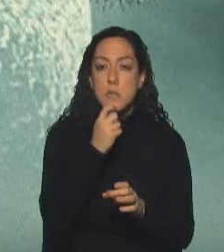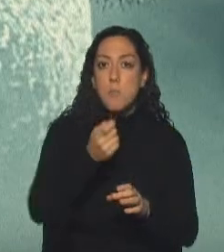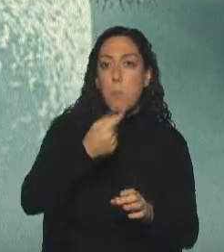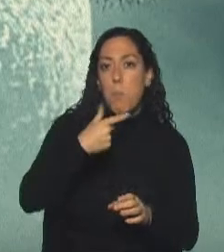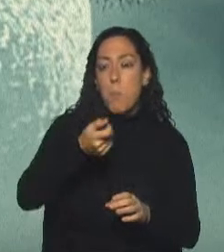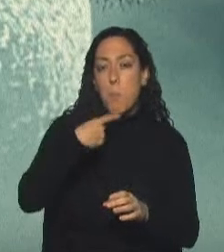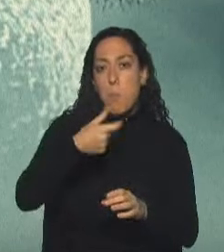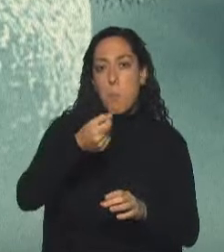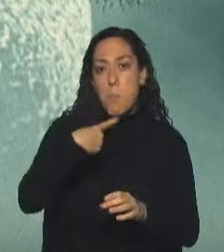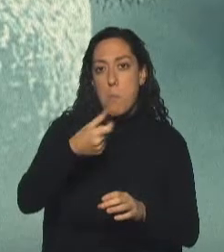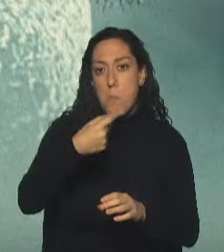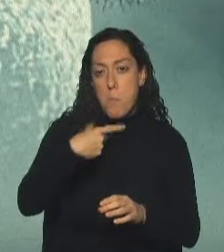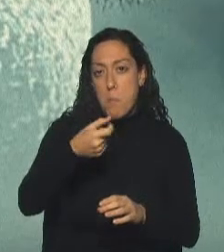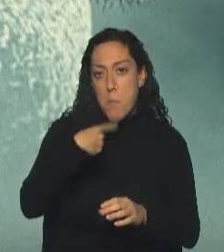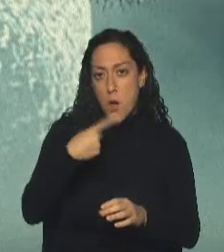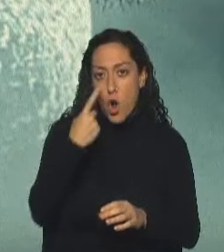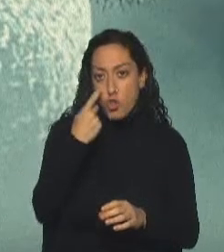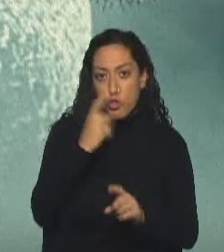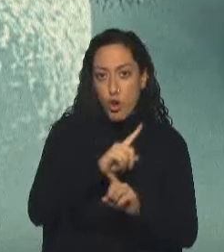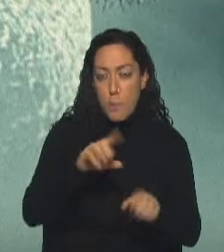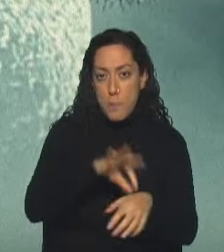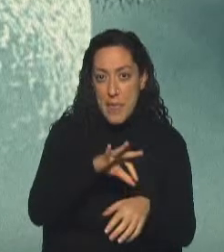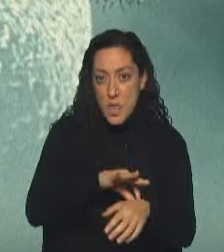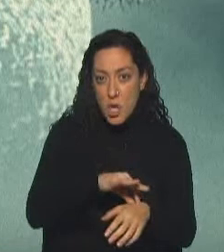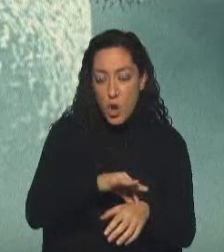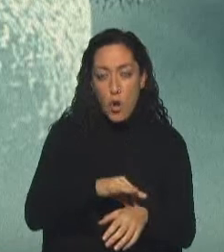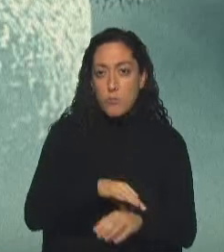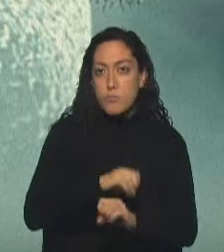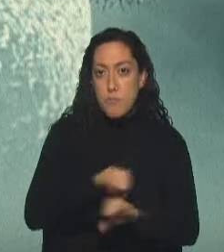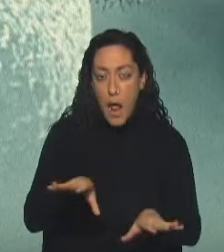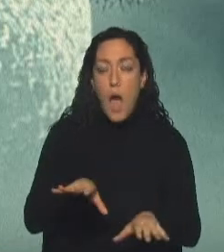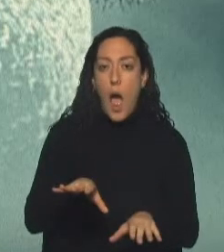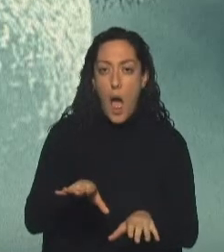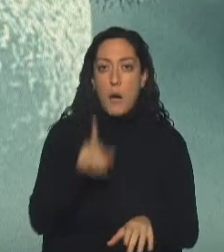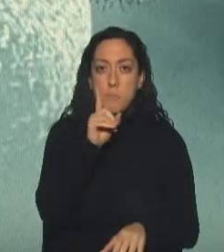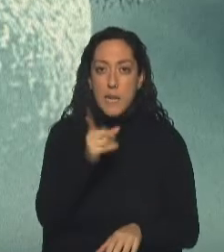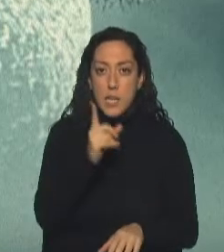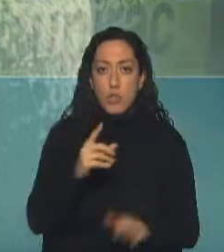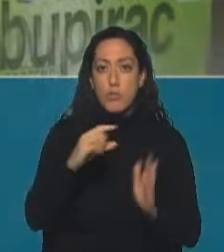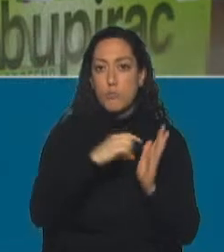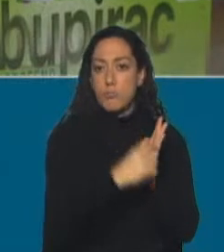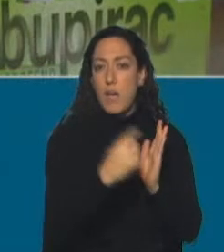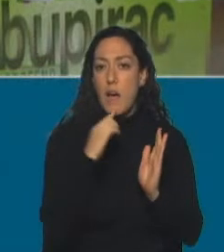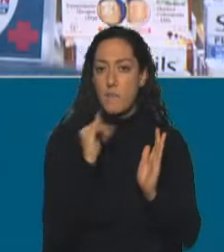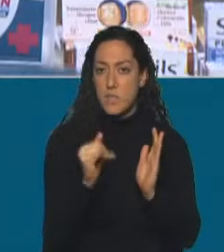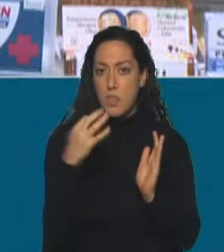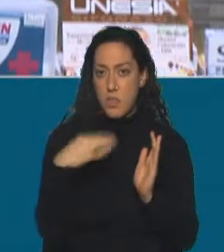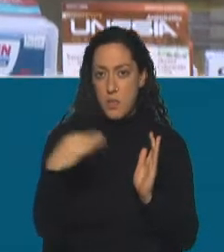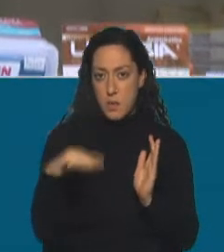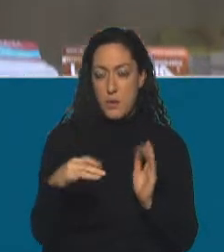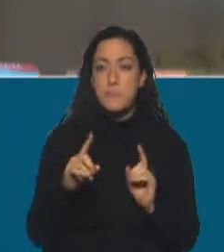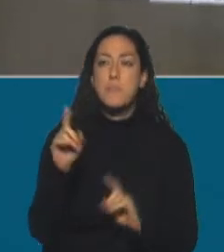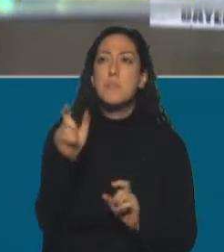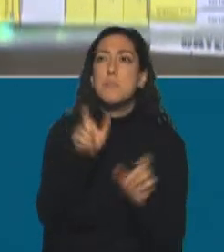utilizar estos fármacos de manera sin controles o sea muchas veces sabemos que las personas sienten un dolor de